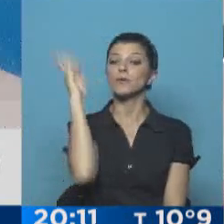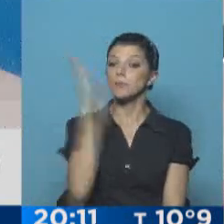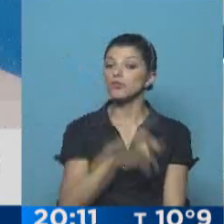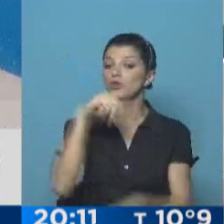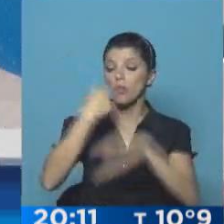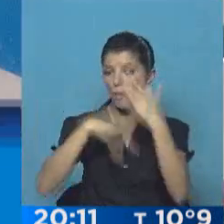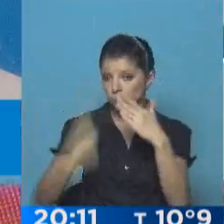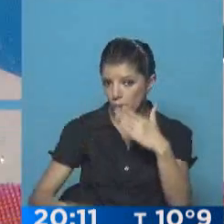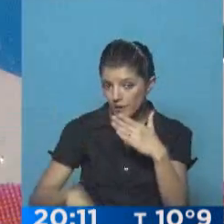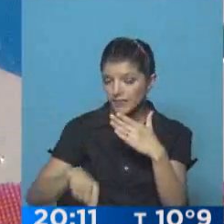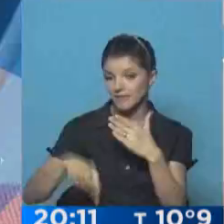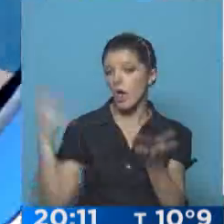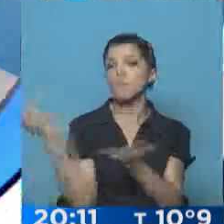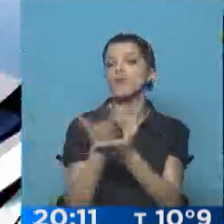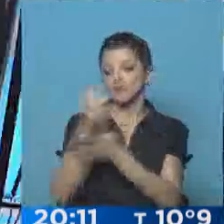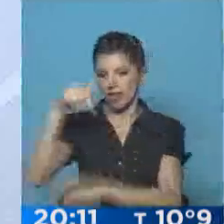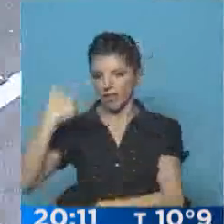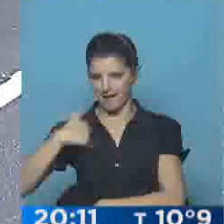mercado son de fabricación nacional.